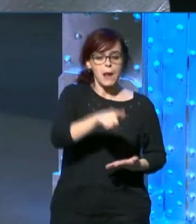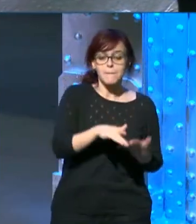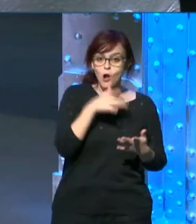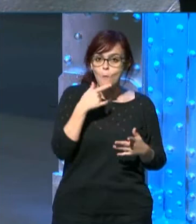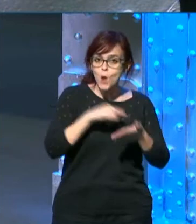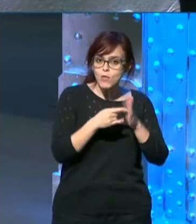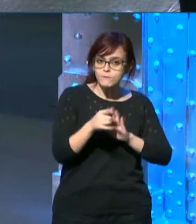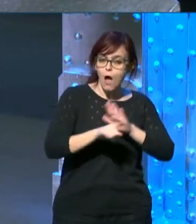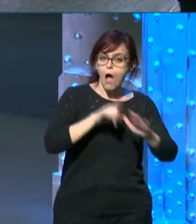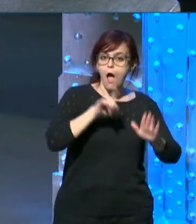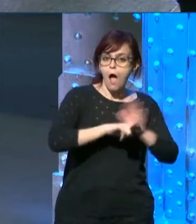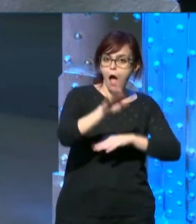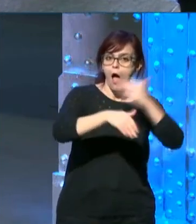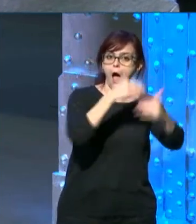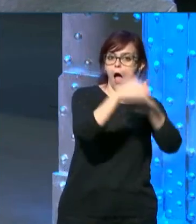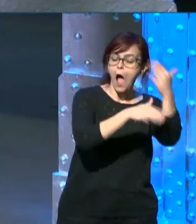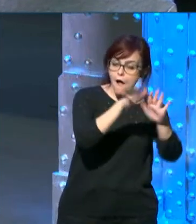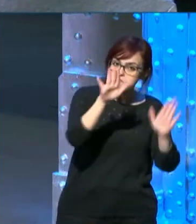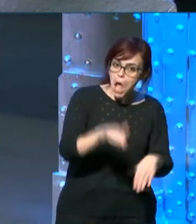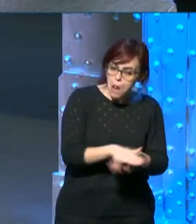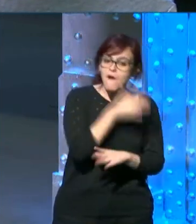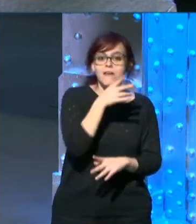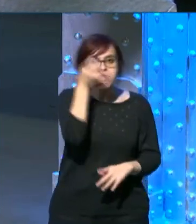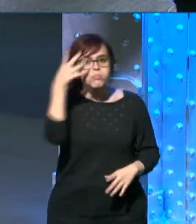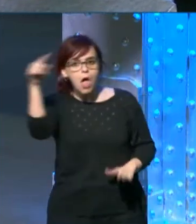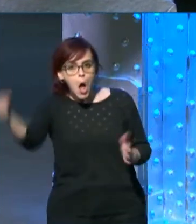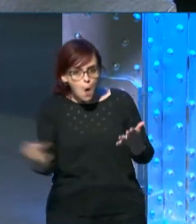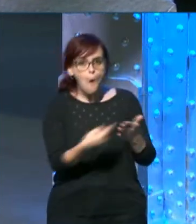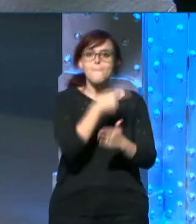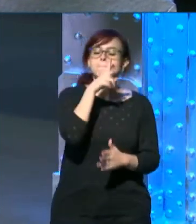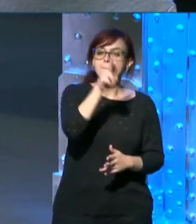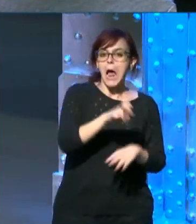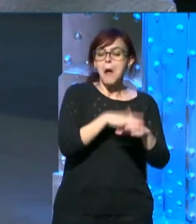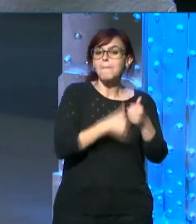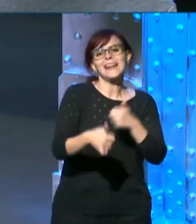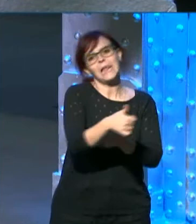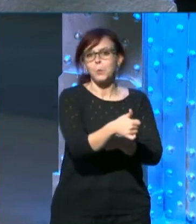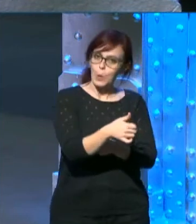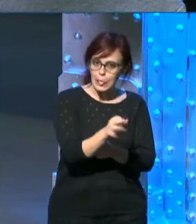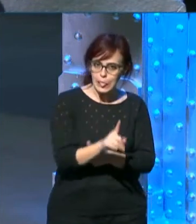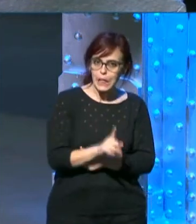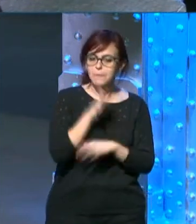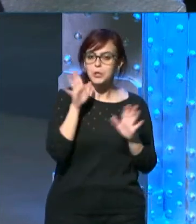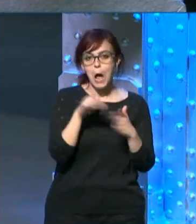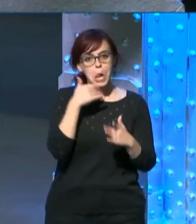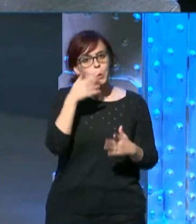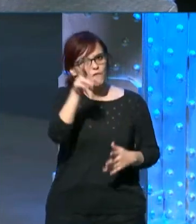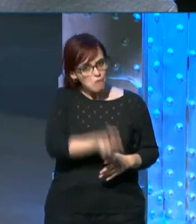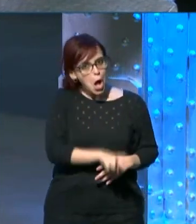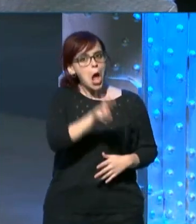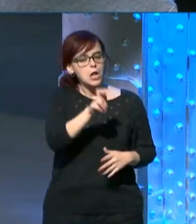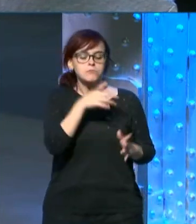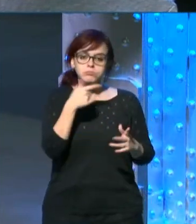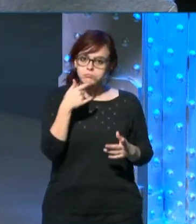ido evolucionando el tema, pues se convierte en un prioritario, pues sería complicado, pero a lo mejor sí que es uno que sería muy